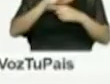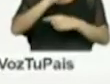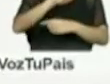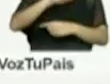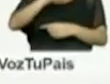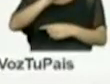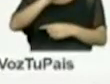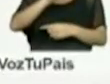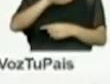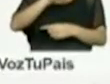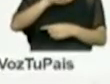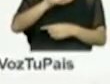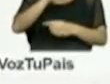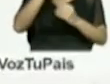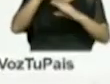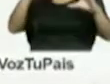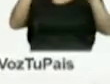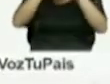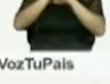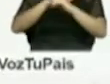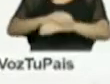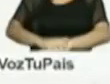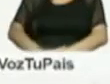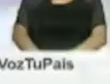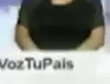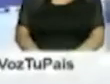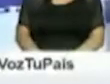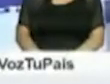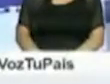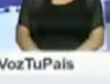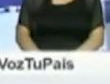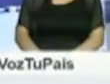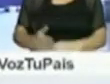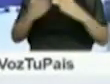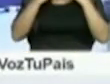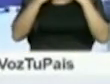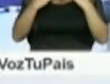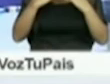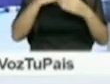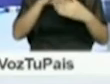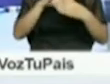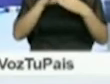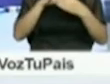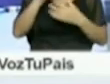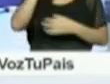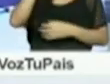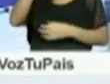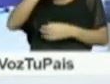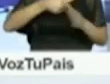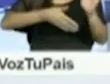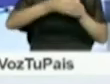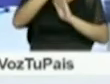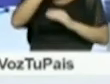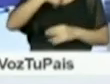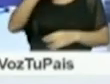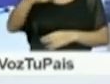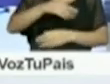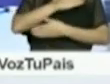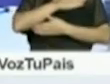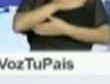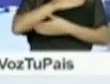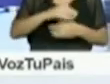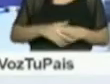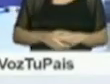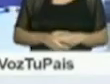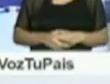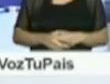Janet desde Estudios. Muy buenas noches. Muchísimas gracias, Cristina. El día de mañana nos veremos en Loja, así que un fuerte abrazo para ti.